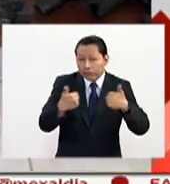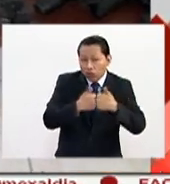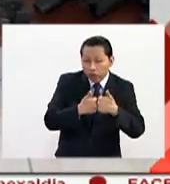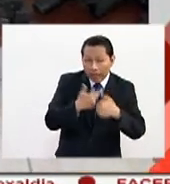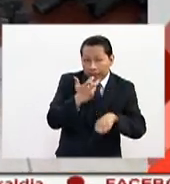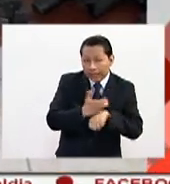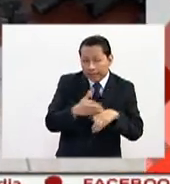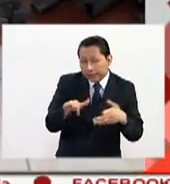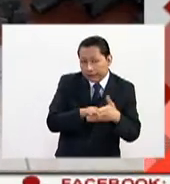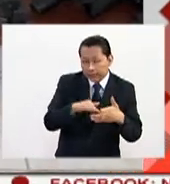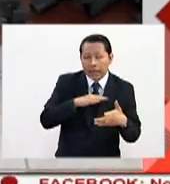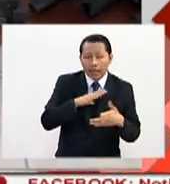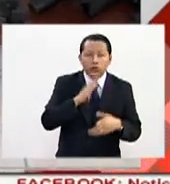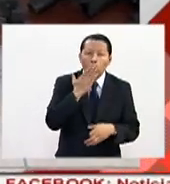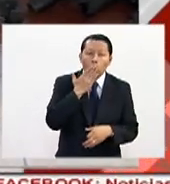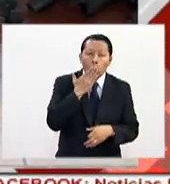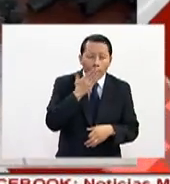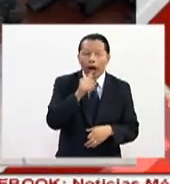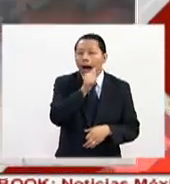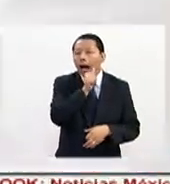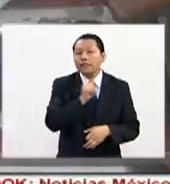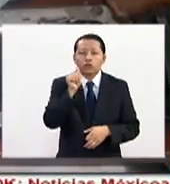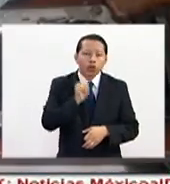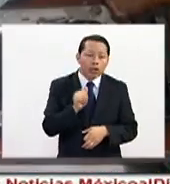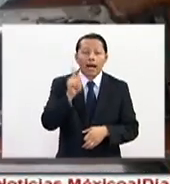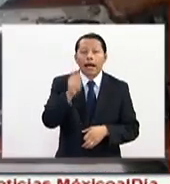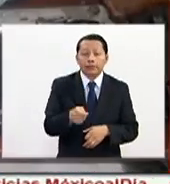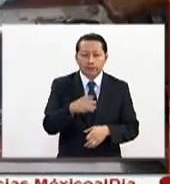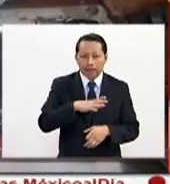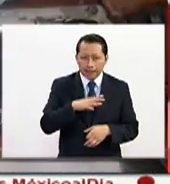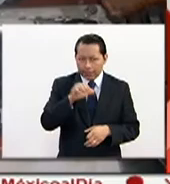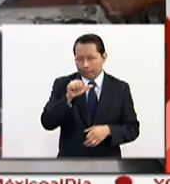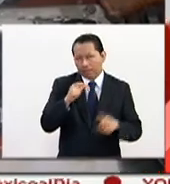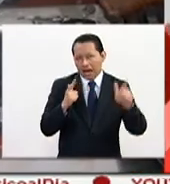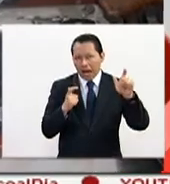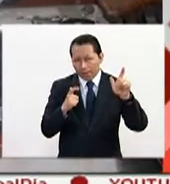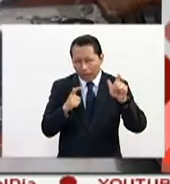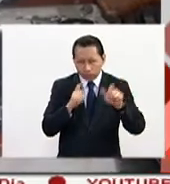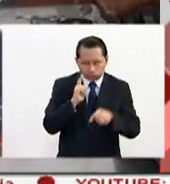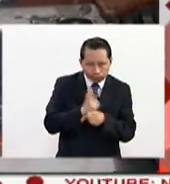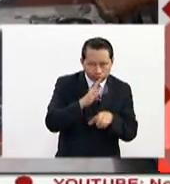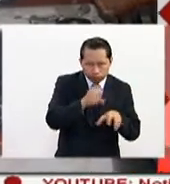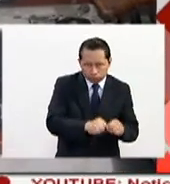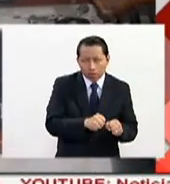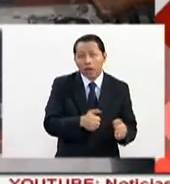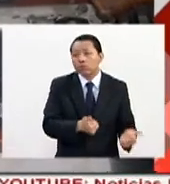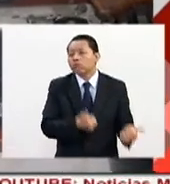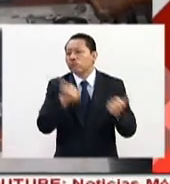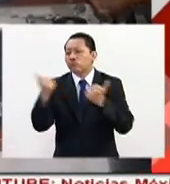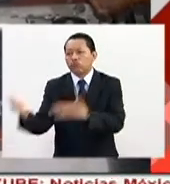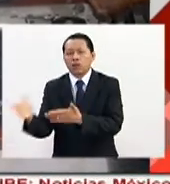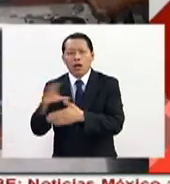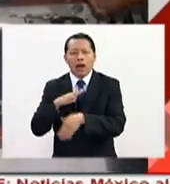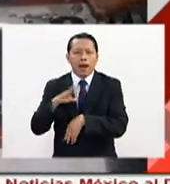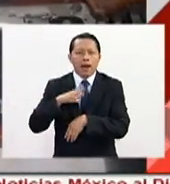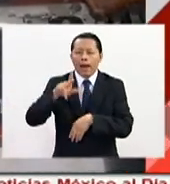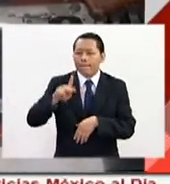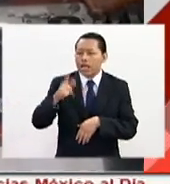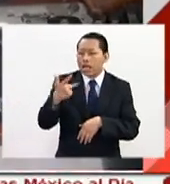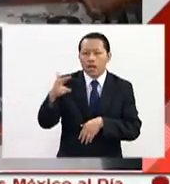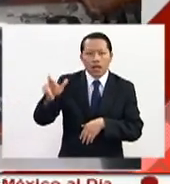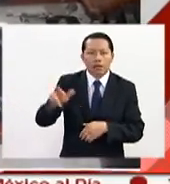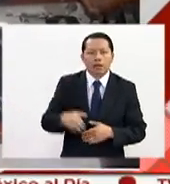Unidos entre Sonora y Arizona. Los soldados trasladaron las armas decomisadas y el vehículo a las instalaciones de la Procuraduría General